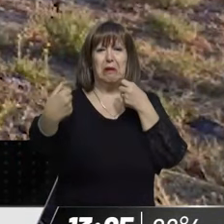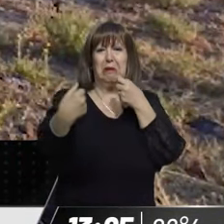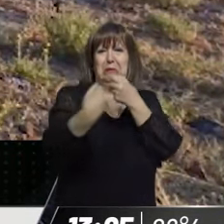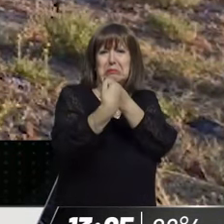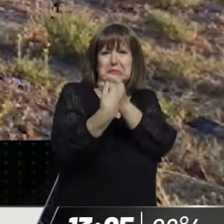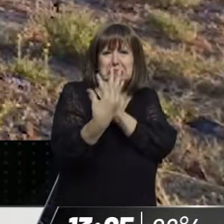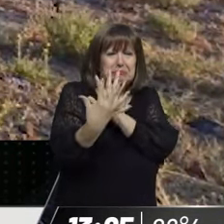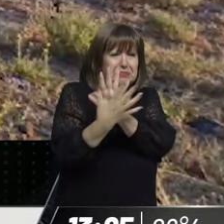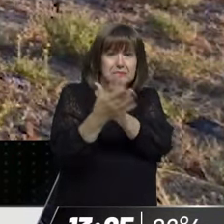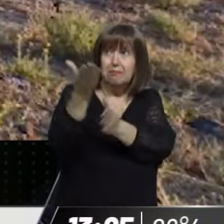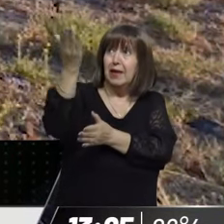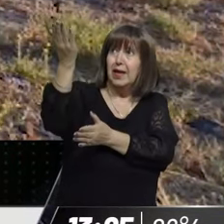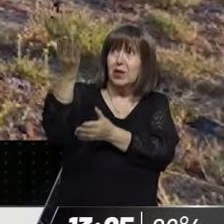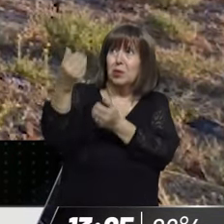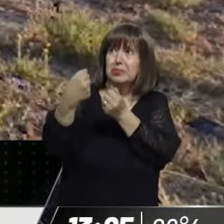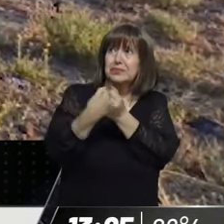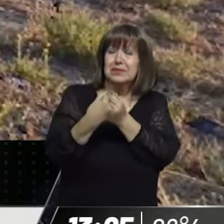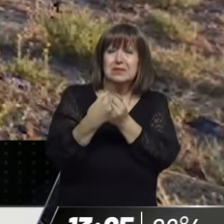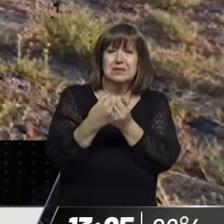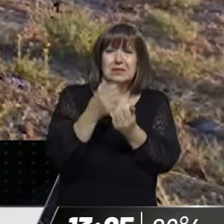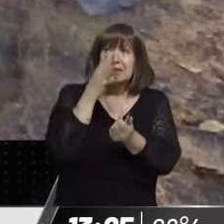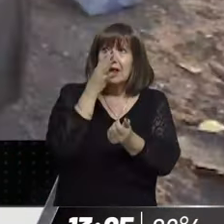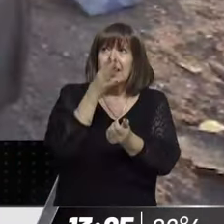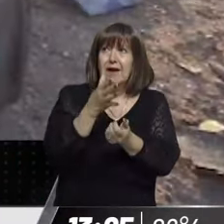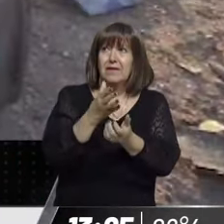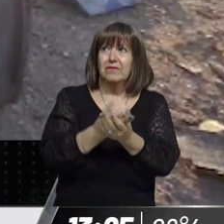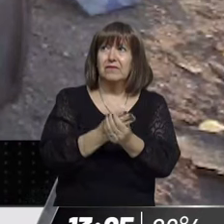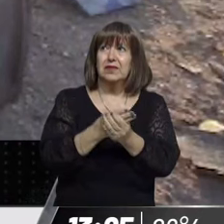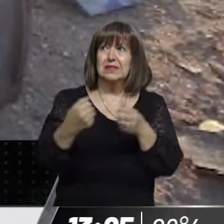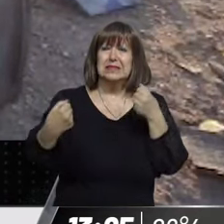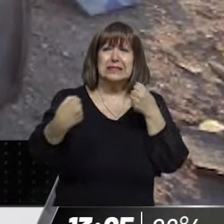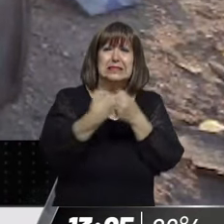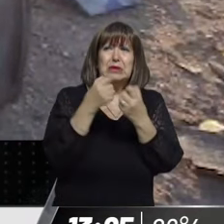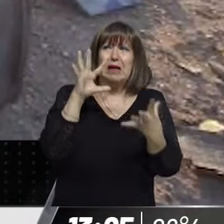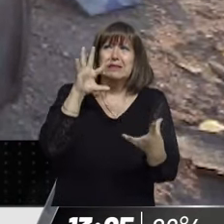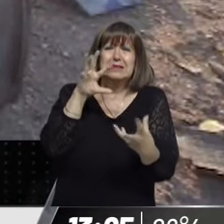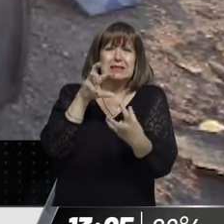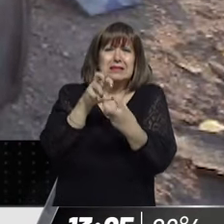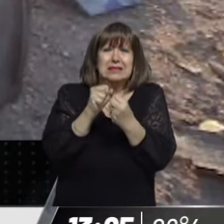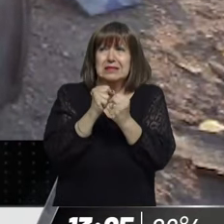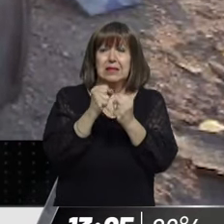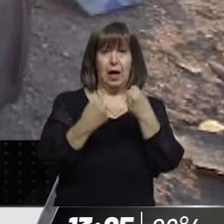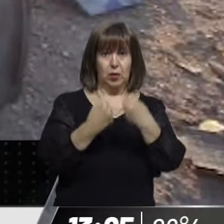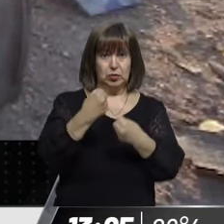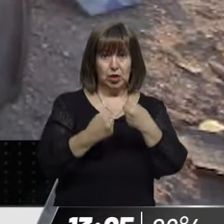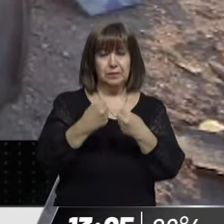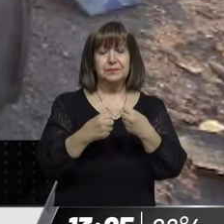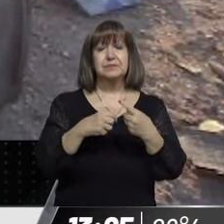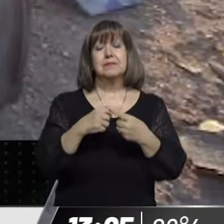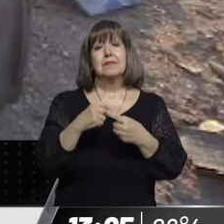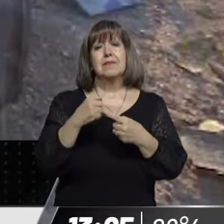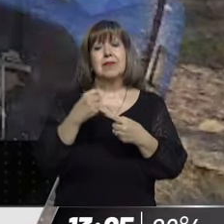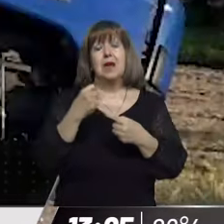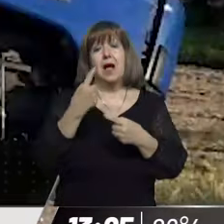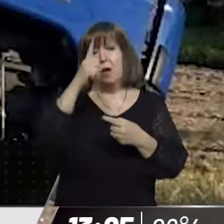auto. La gravedad del accidente se nota a partir justamente de los hierros absolutamente retorcidos. El primer